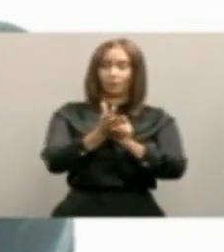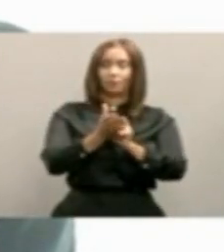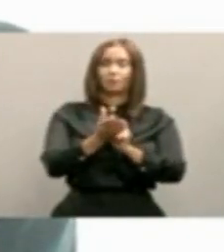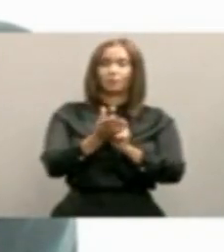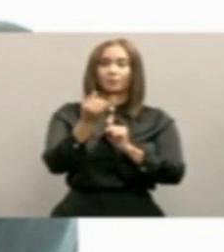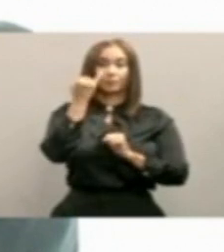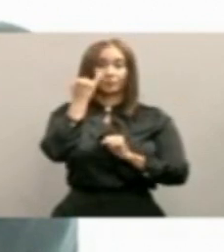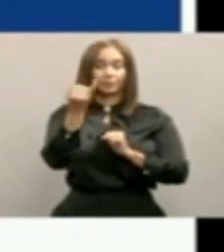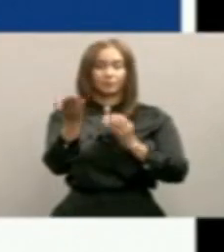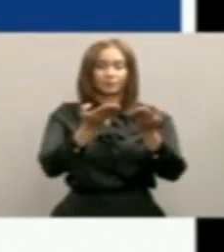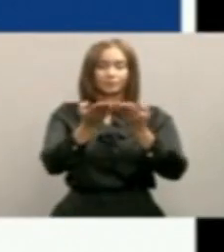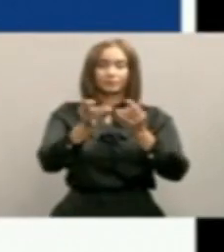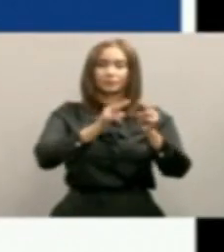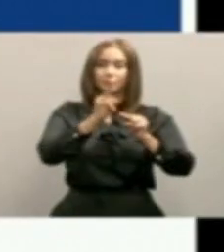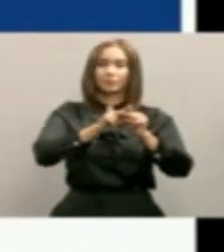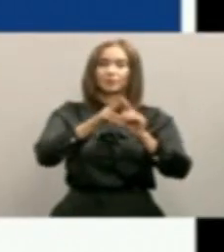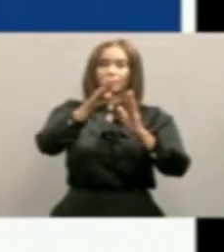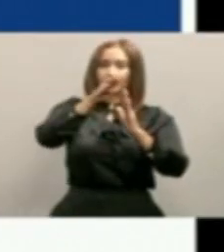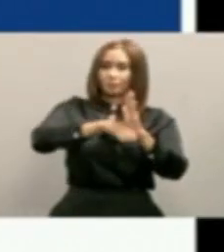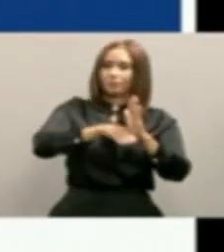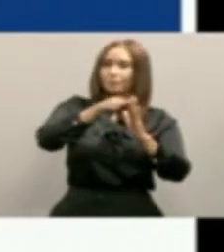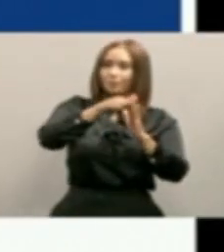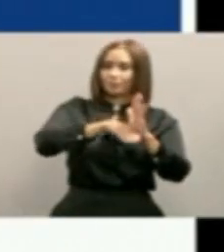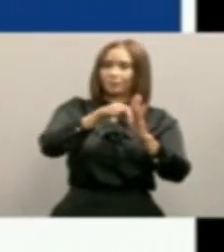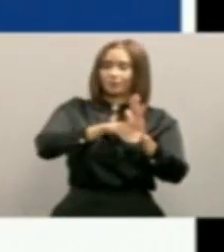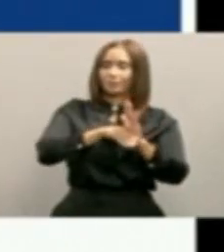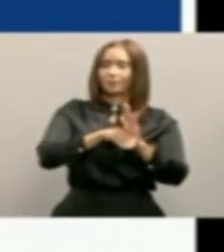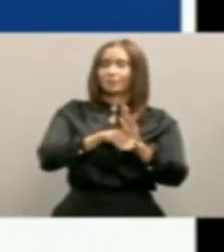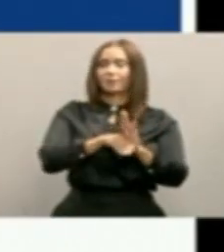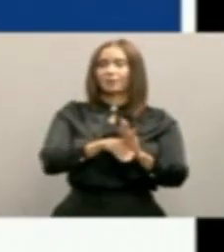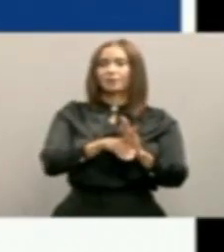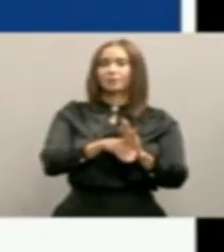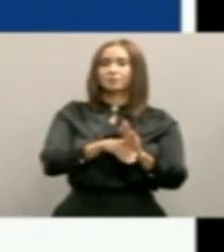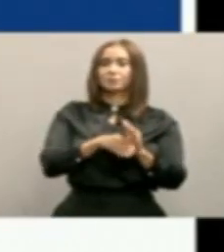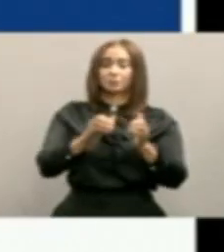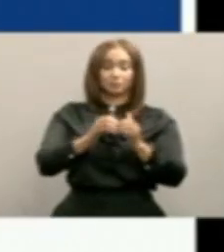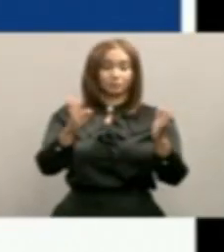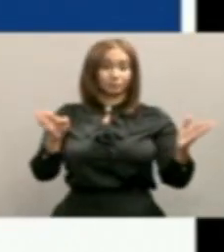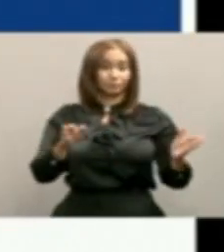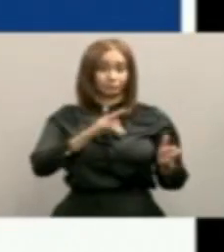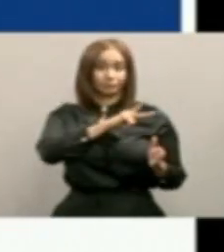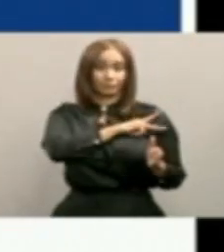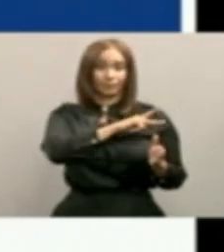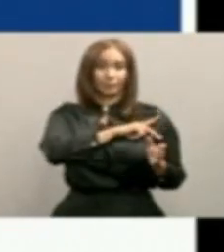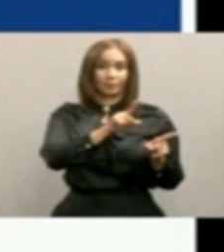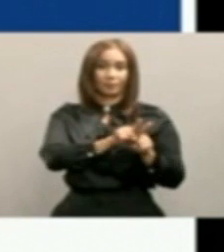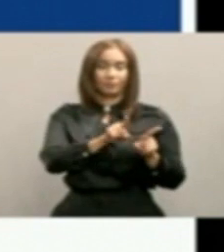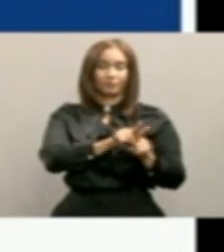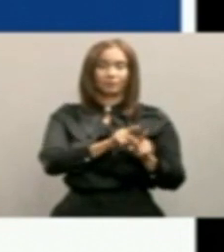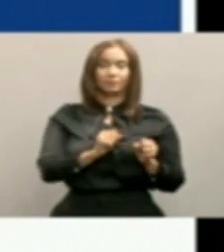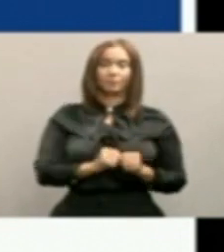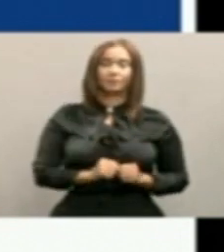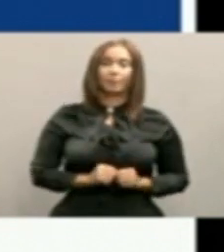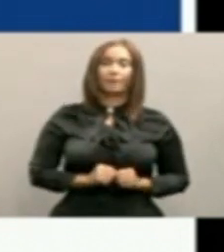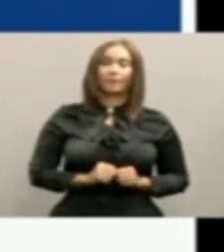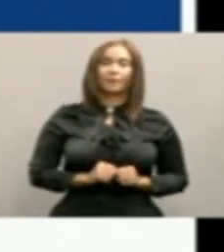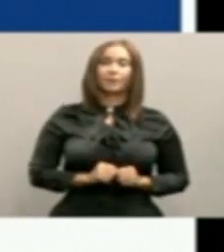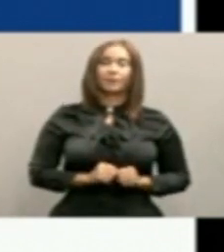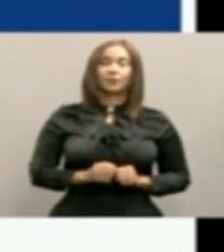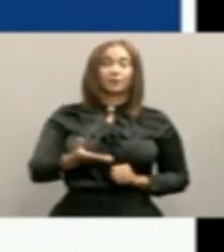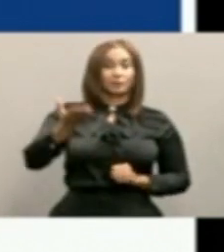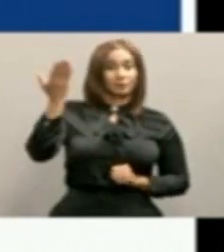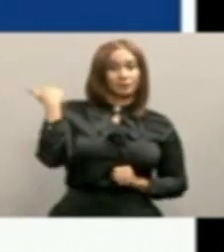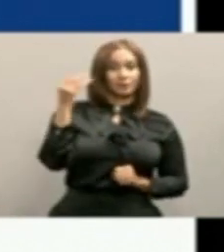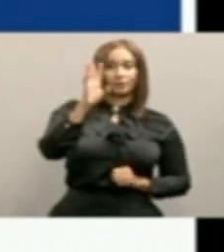Servicio Nacional de Salud, ha disminuido de manera considerable, tanto en centros privados como públicos. Hemos conseguido que de un